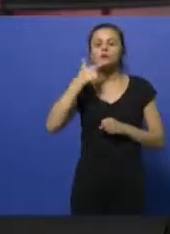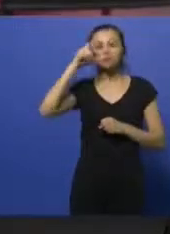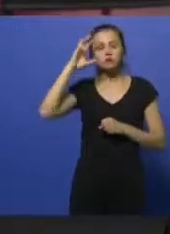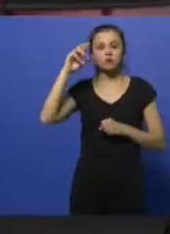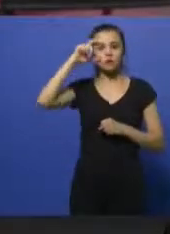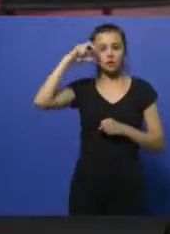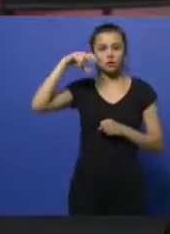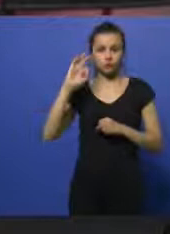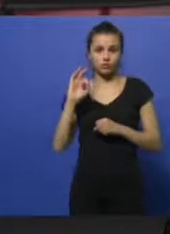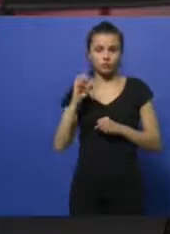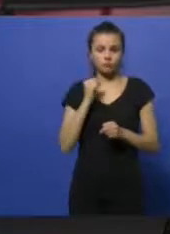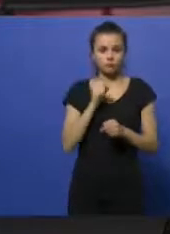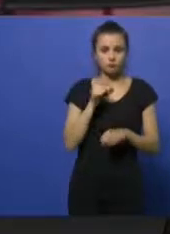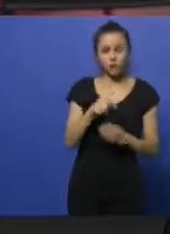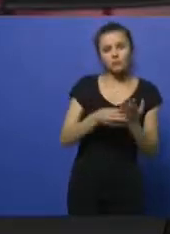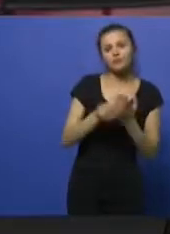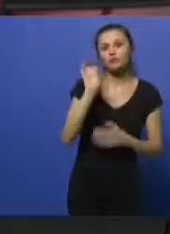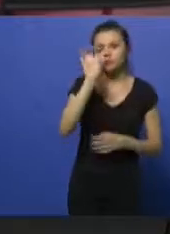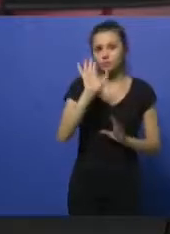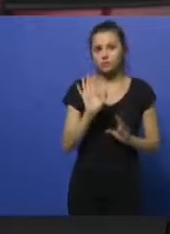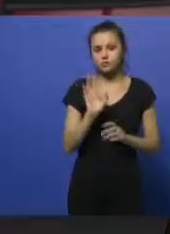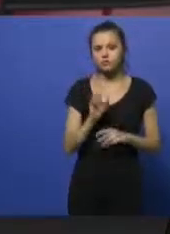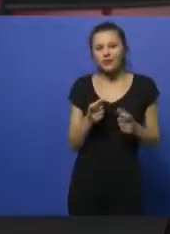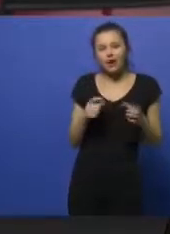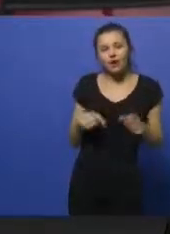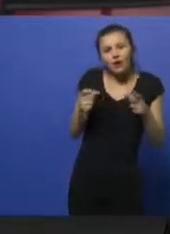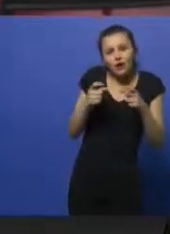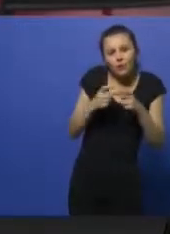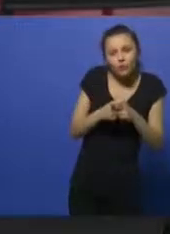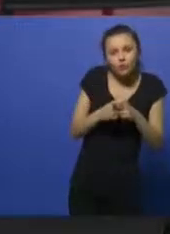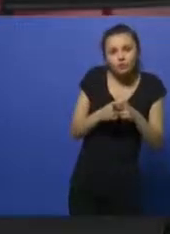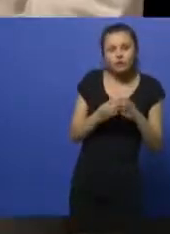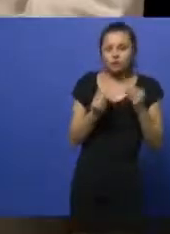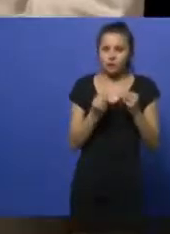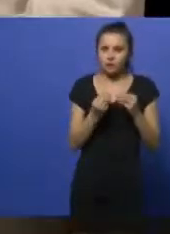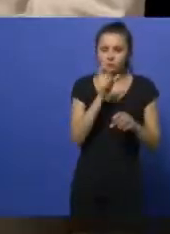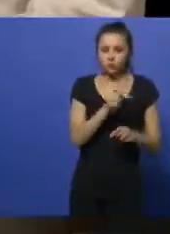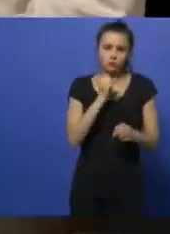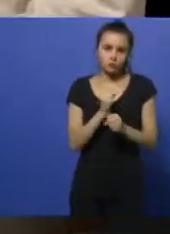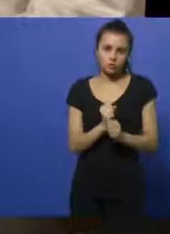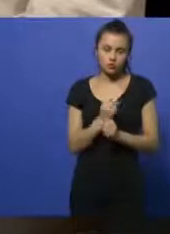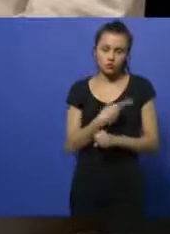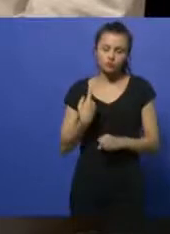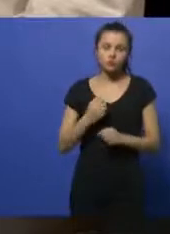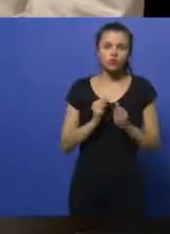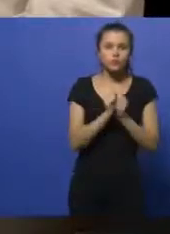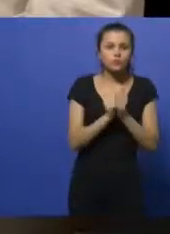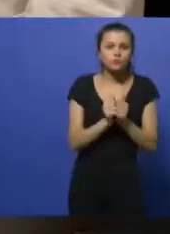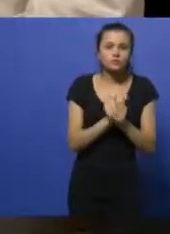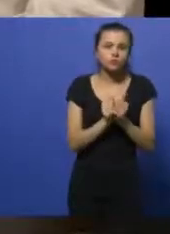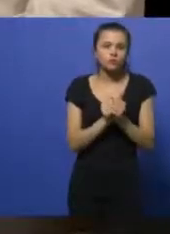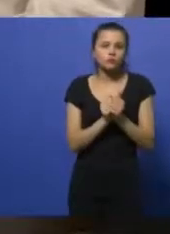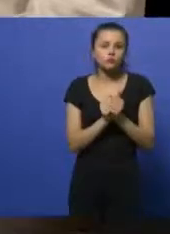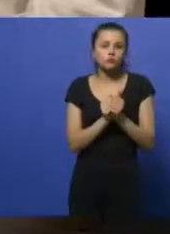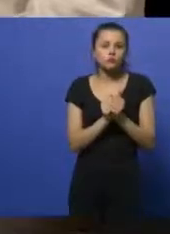hemos dicho siempre bien claro, que la variable de ajuste acá es el trabajador. Nosotros tenemos que ser una empresa autosustentable, como lo